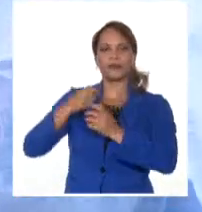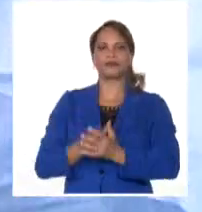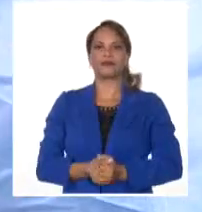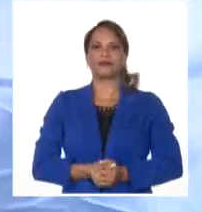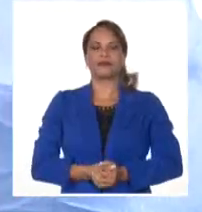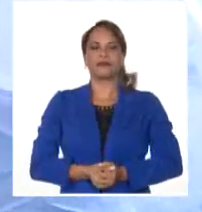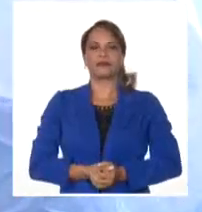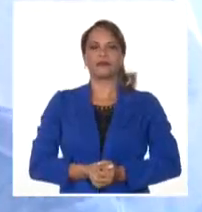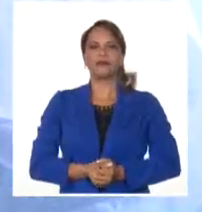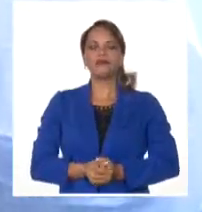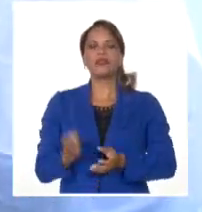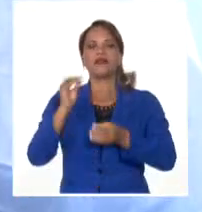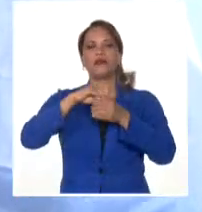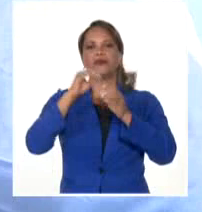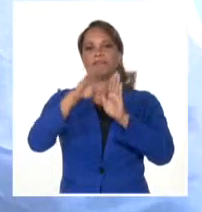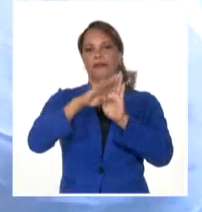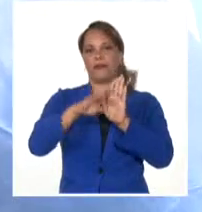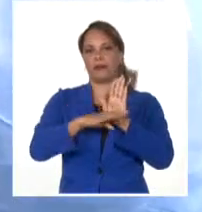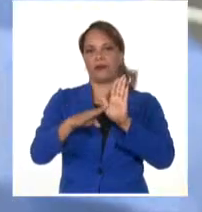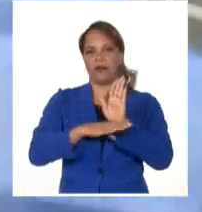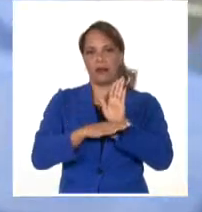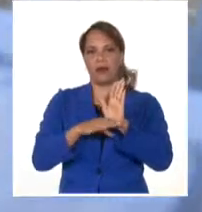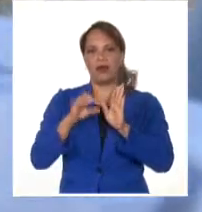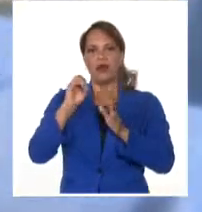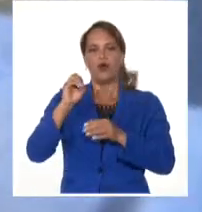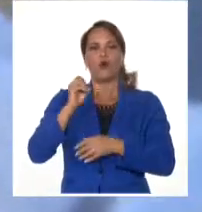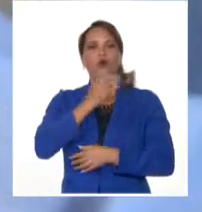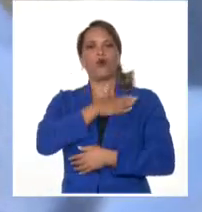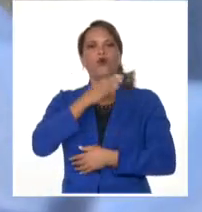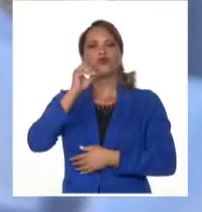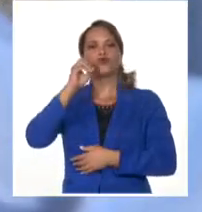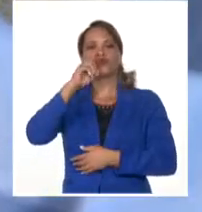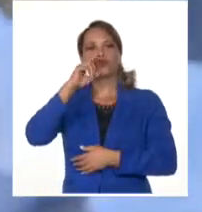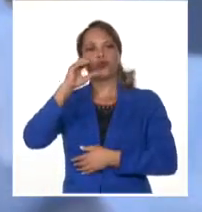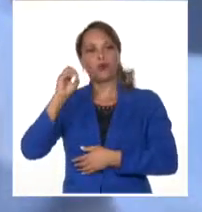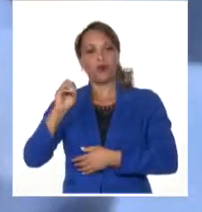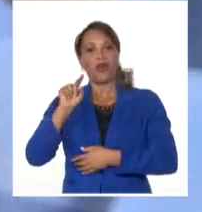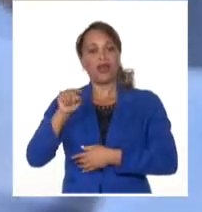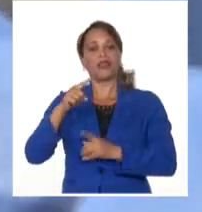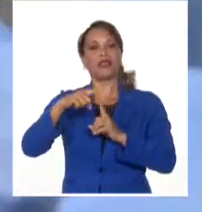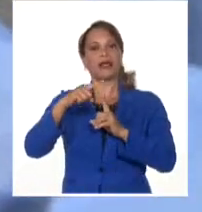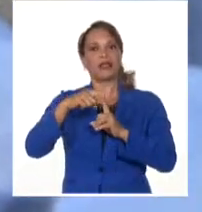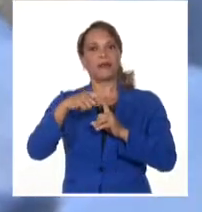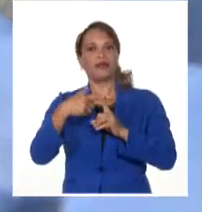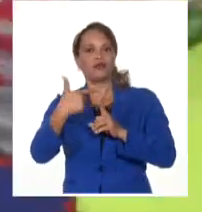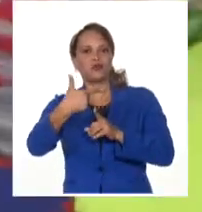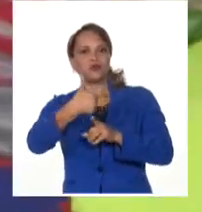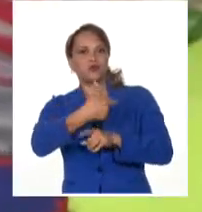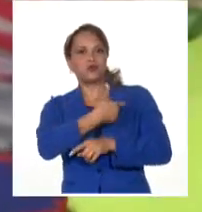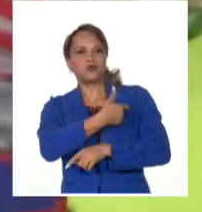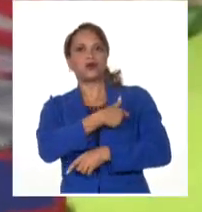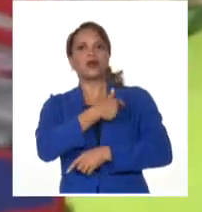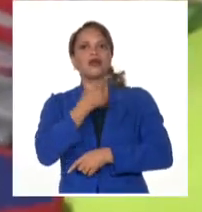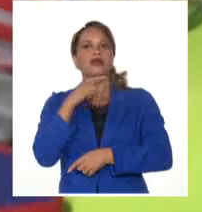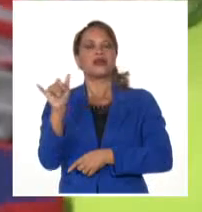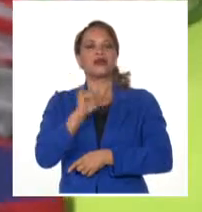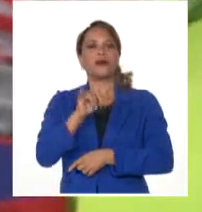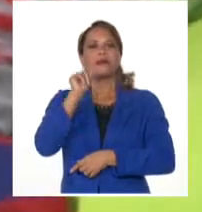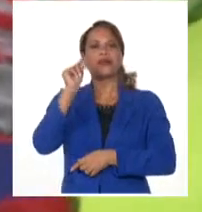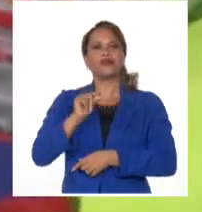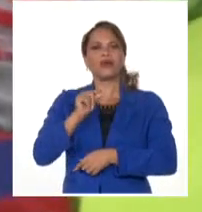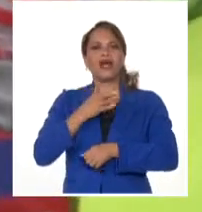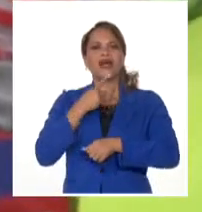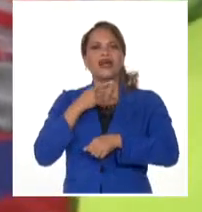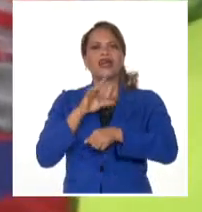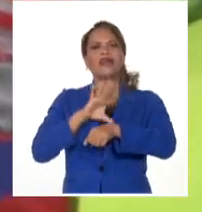de programas como la ozonoterapia, que ha permitido el desarrollo de 53.000 tratamientos, así como el Buen Vivir para el Paciente Diabético, que